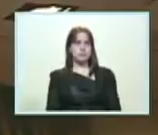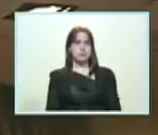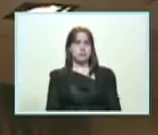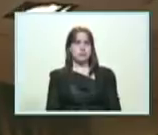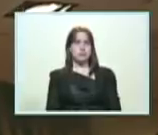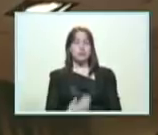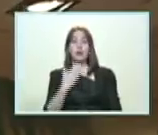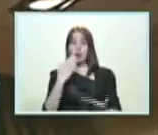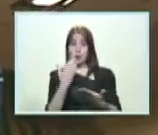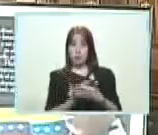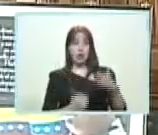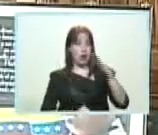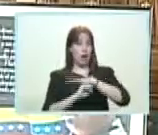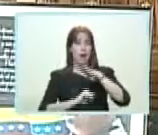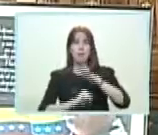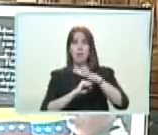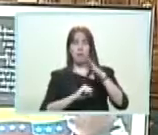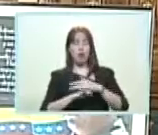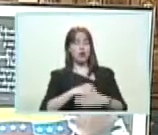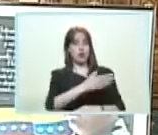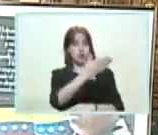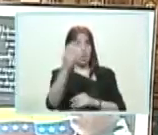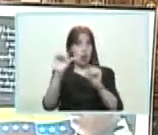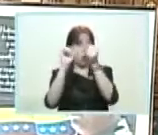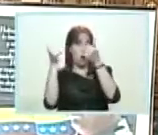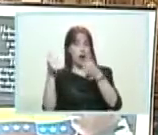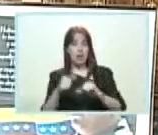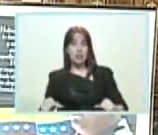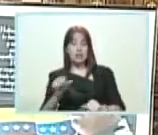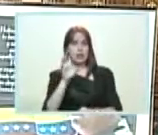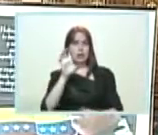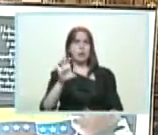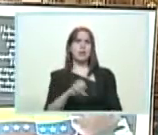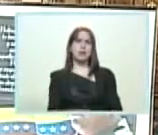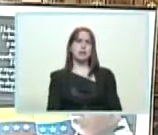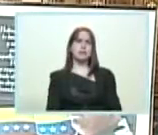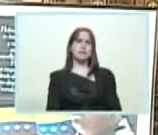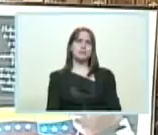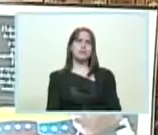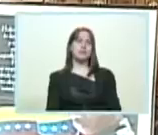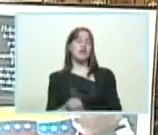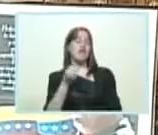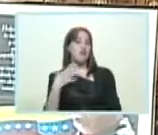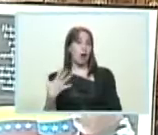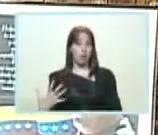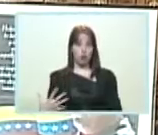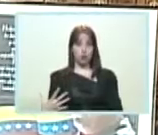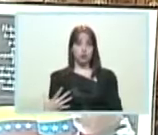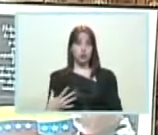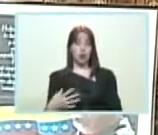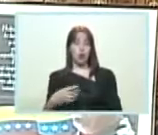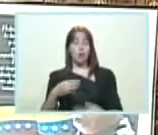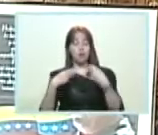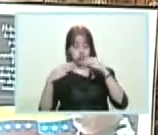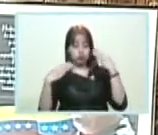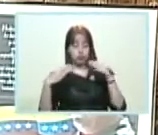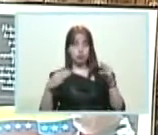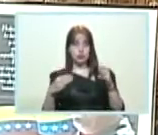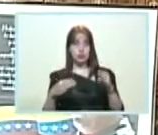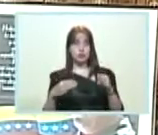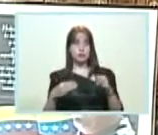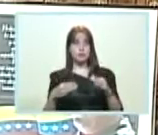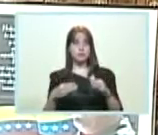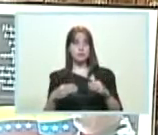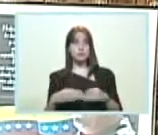Yo pido apoyo especialmente en ustedes, artistas de la patria, las figuras públicas,